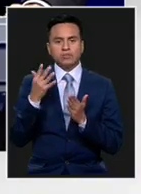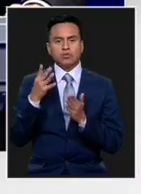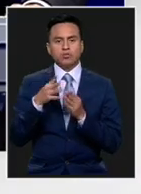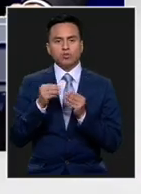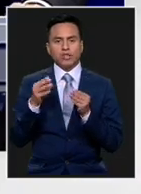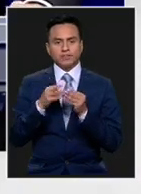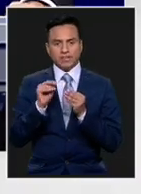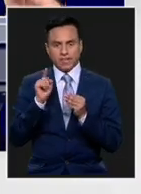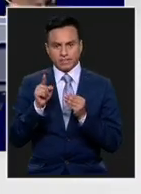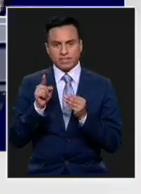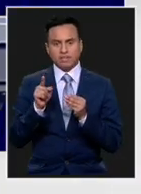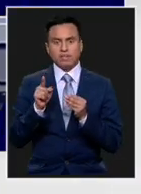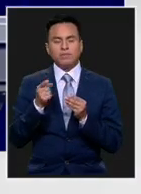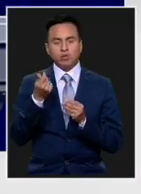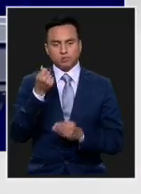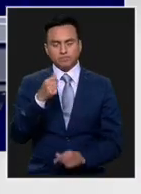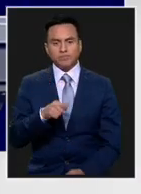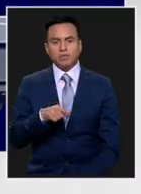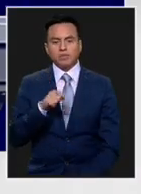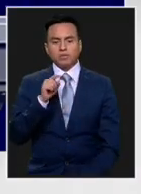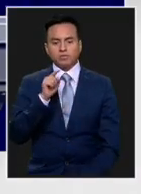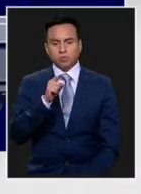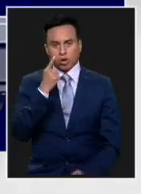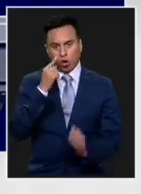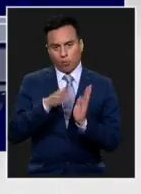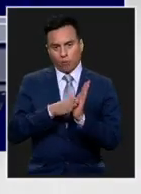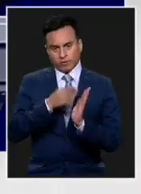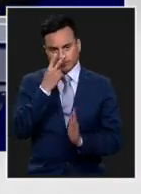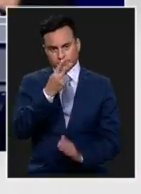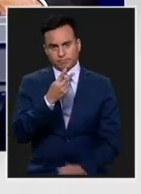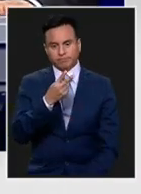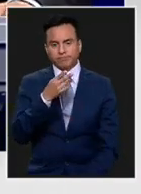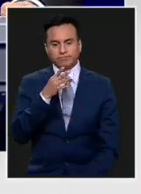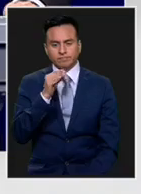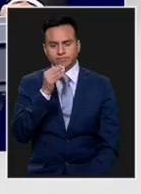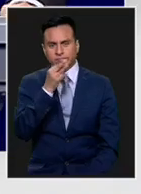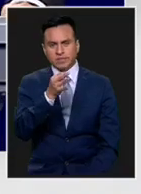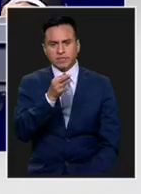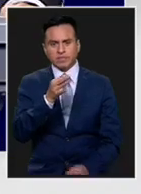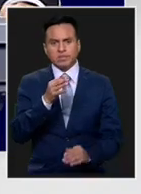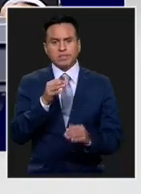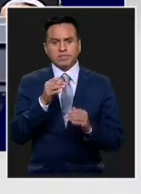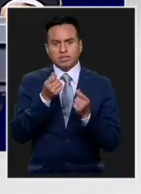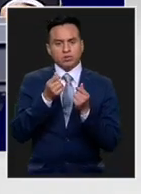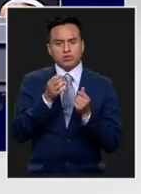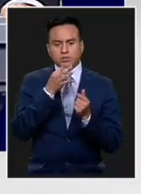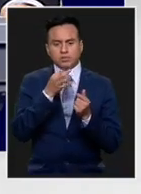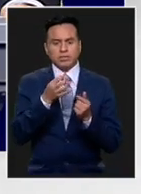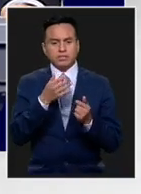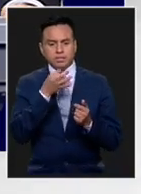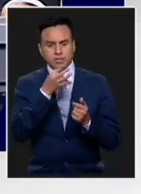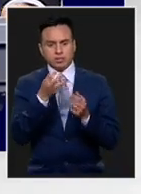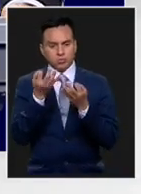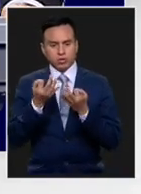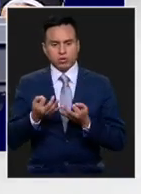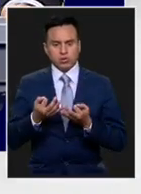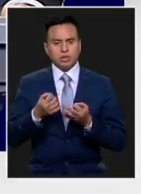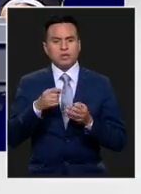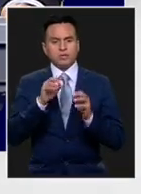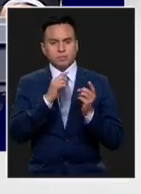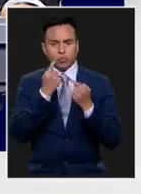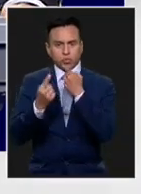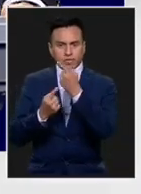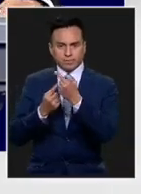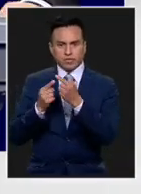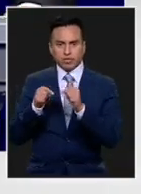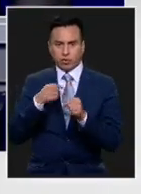4.344.500.5 millones. Ese es el valor. Tú podrás comprobarlo. Te quiero decir que estás equivocado. Escucha, y te quiero hacer una segunda pregunta. No, pero quiero decir... Aquí